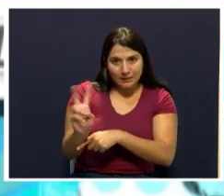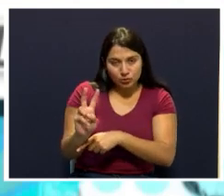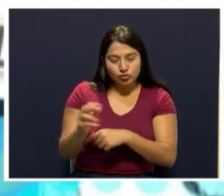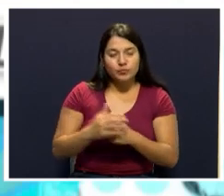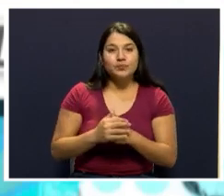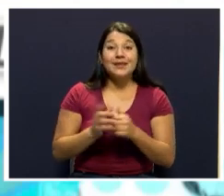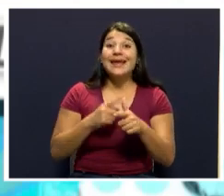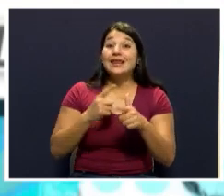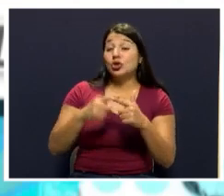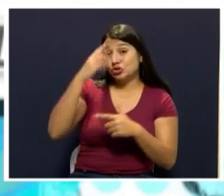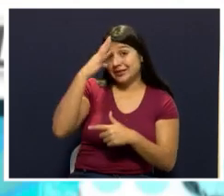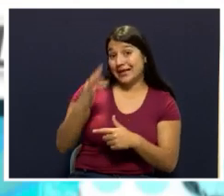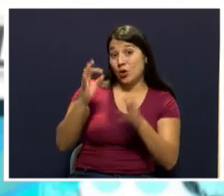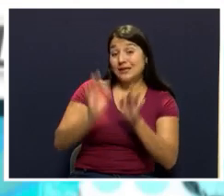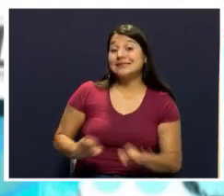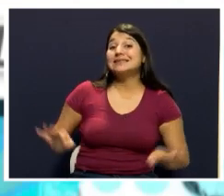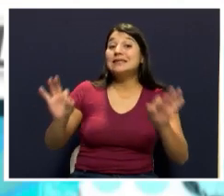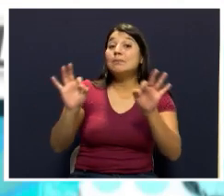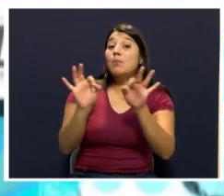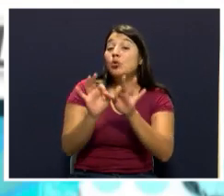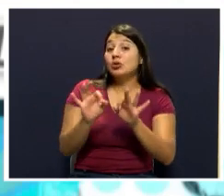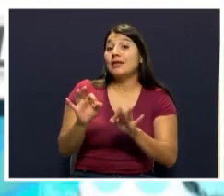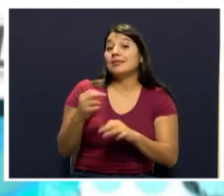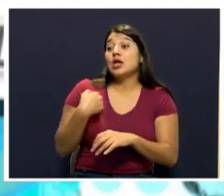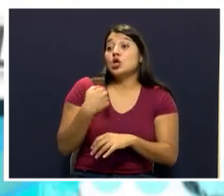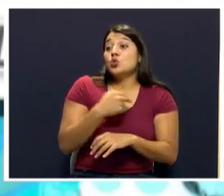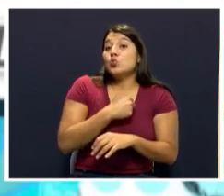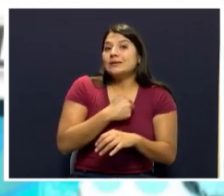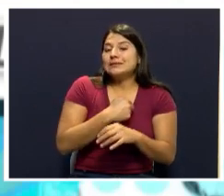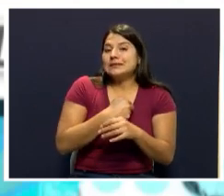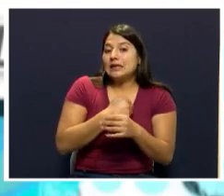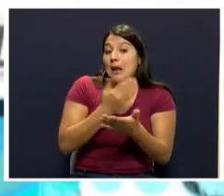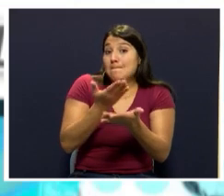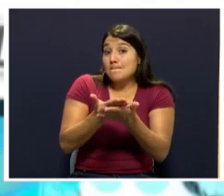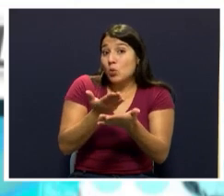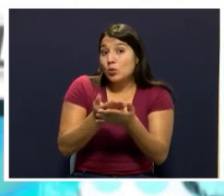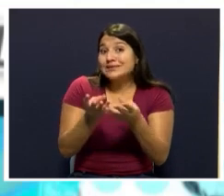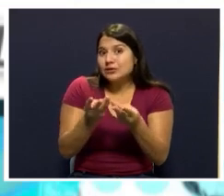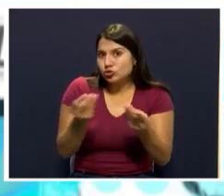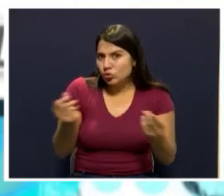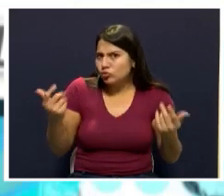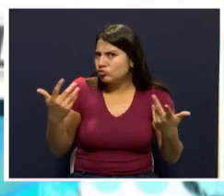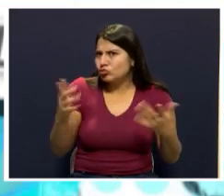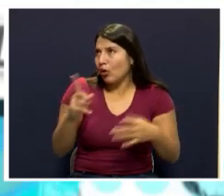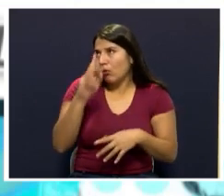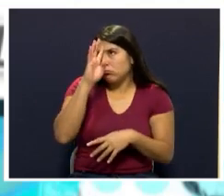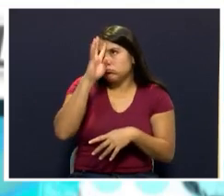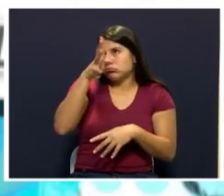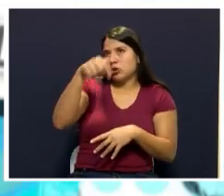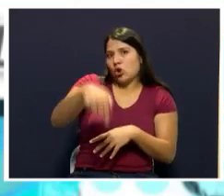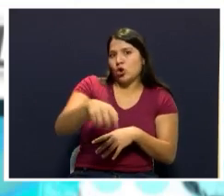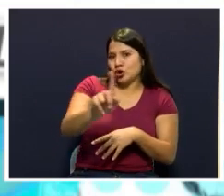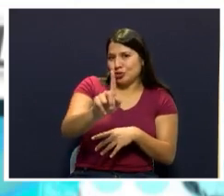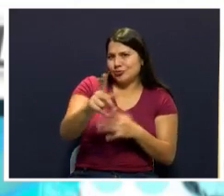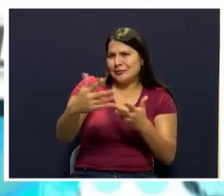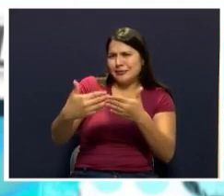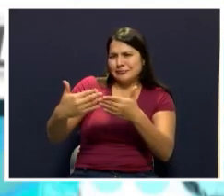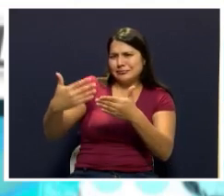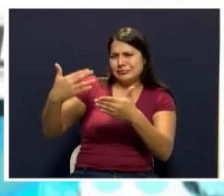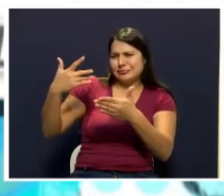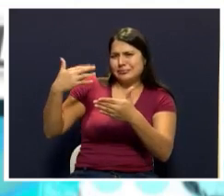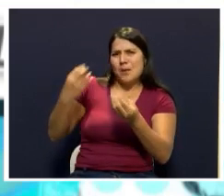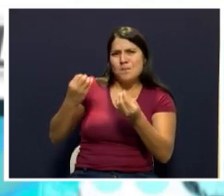mencionar que lo que se está ofreciendo aquí al país es producto de décadas de trabajo científico y tecnológico en la Universidad de